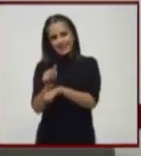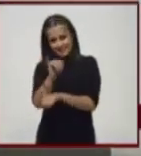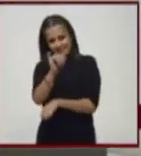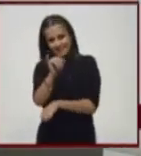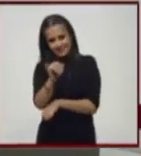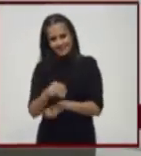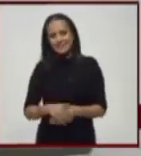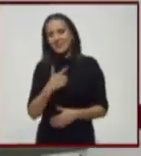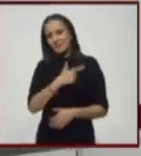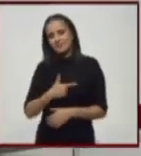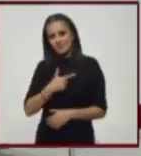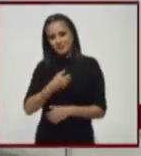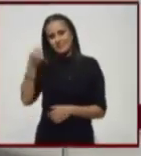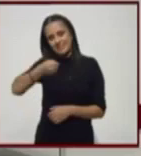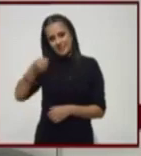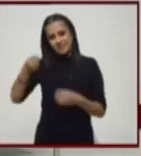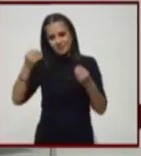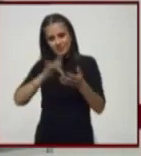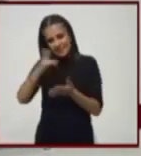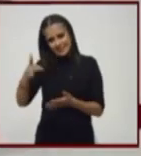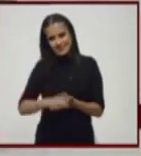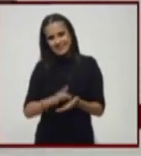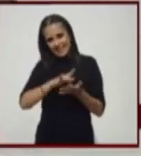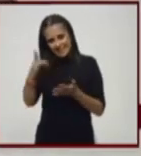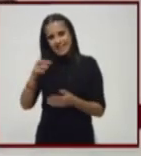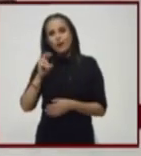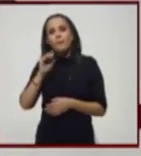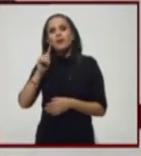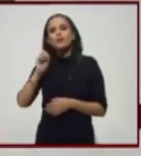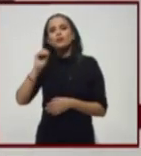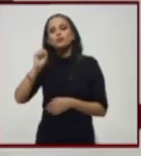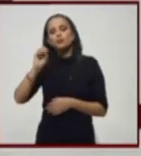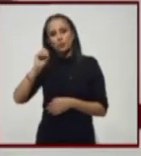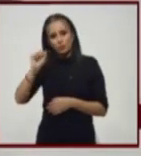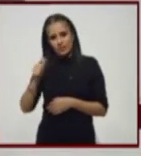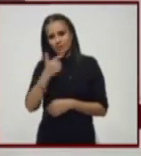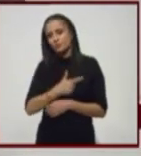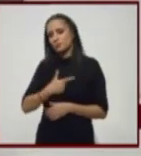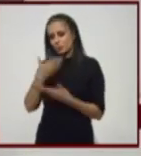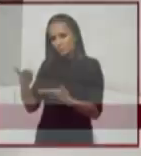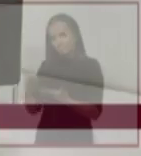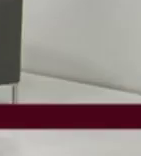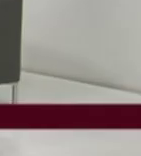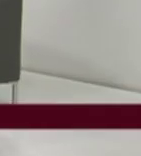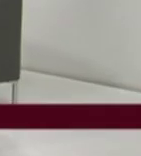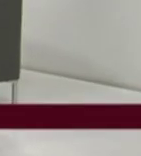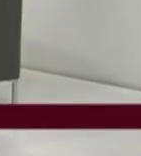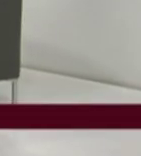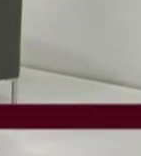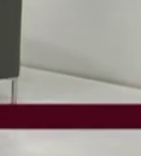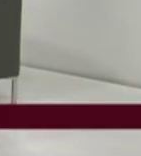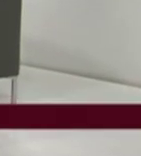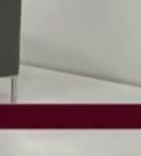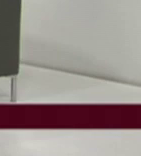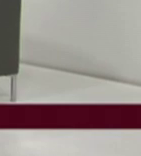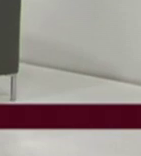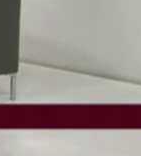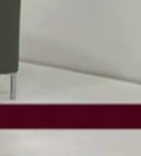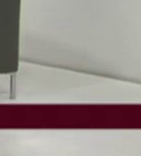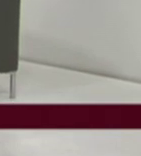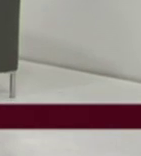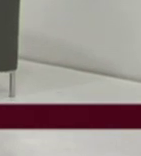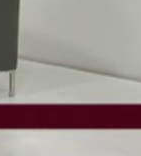es gustó mucho saludos y gracias gran saber todos bueno qué gusto elegancia asiste como sus grupos